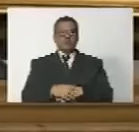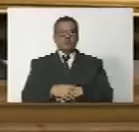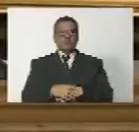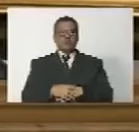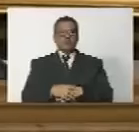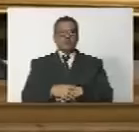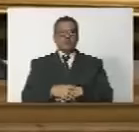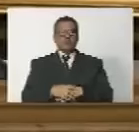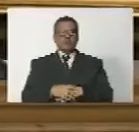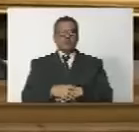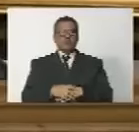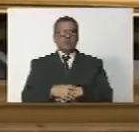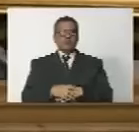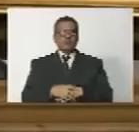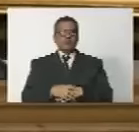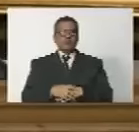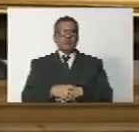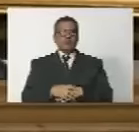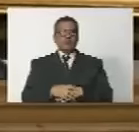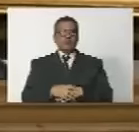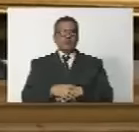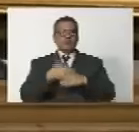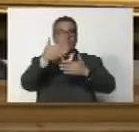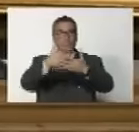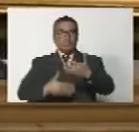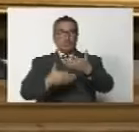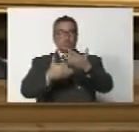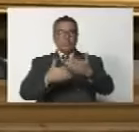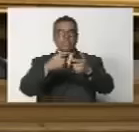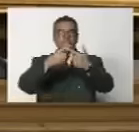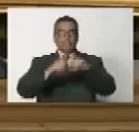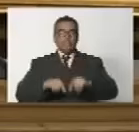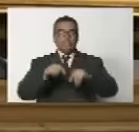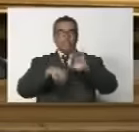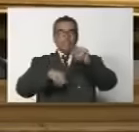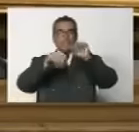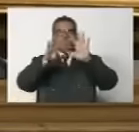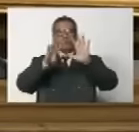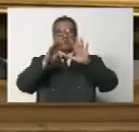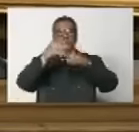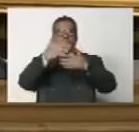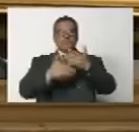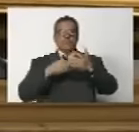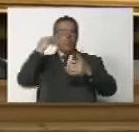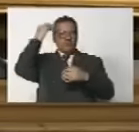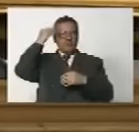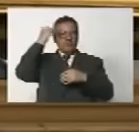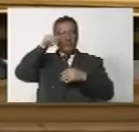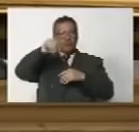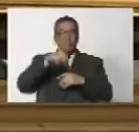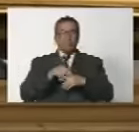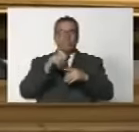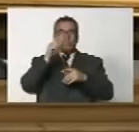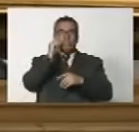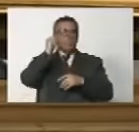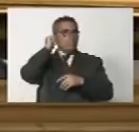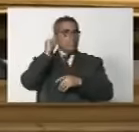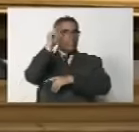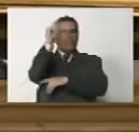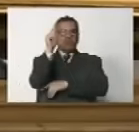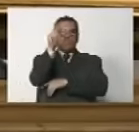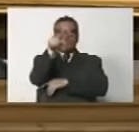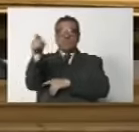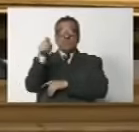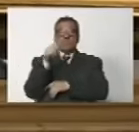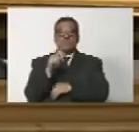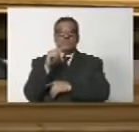Vamos ahora a votar el acta número 19. En consideración, las honorables diputadas y los